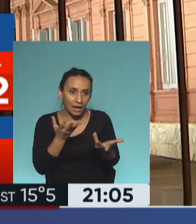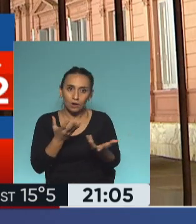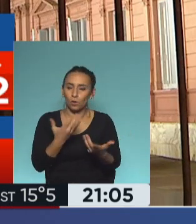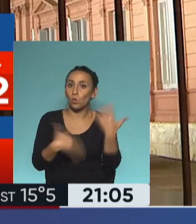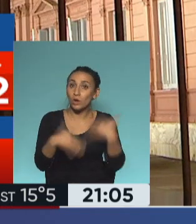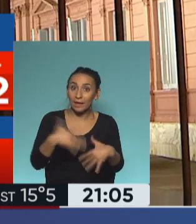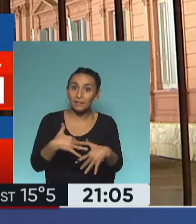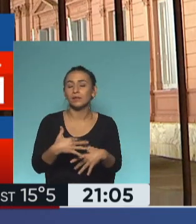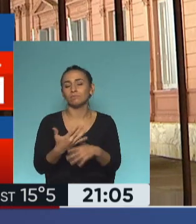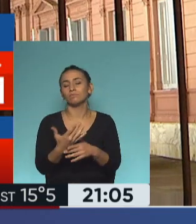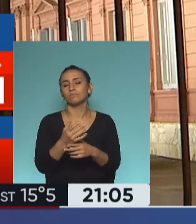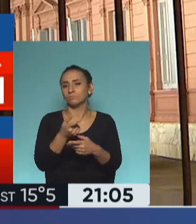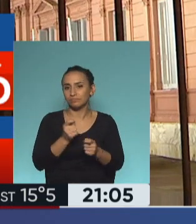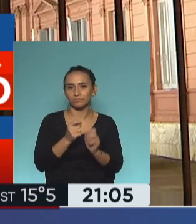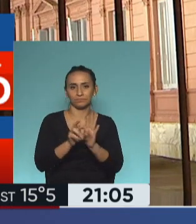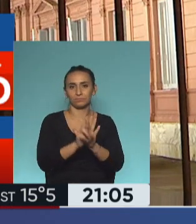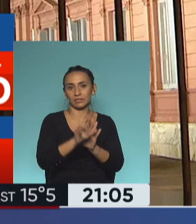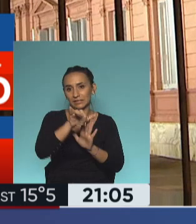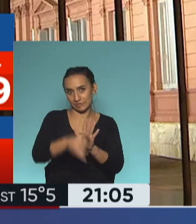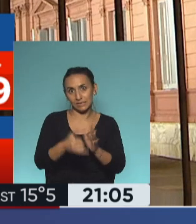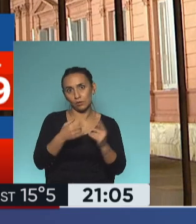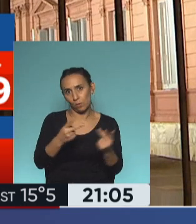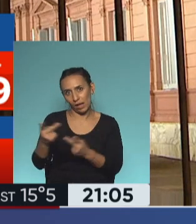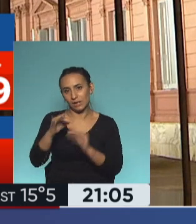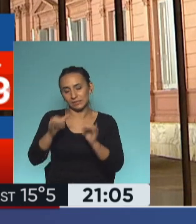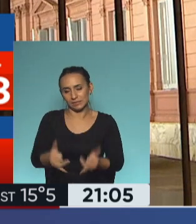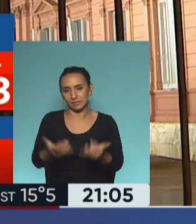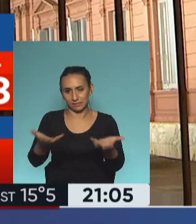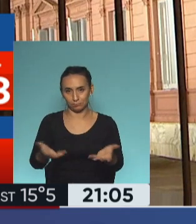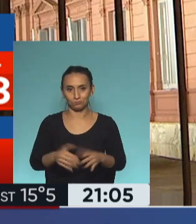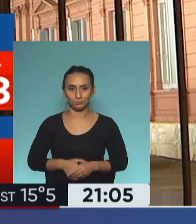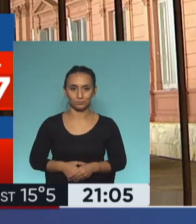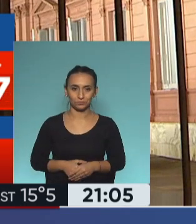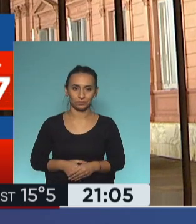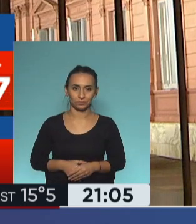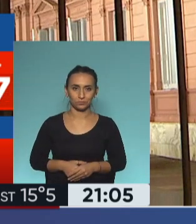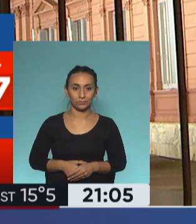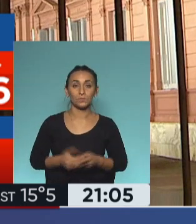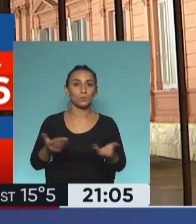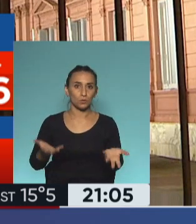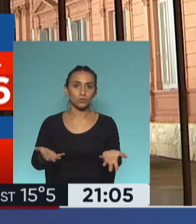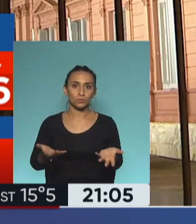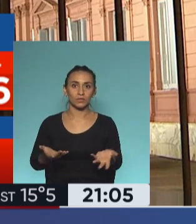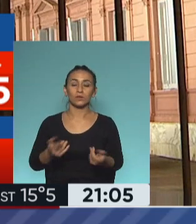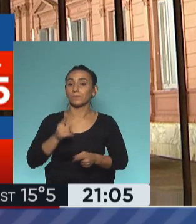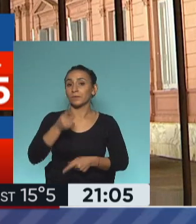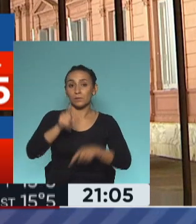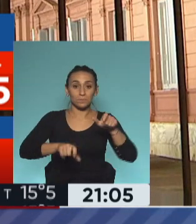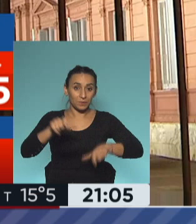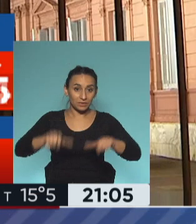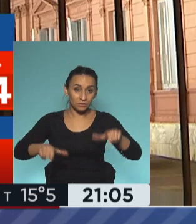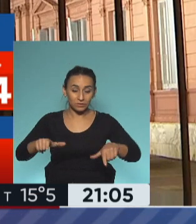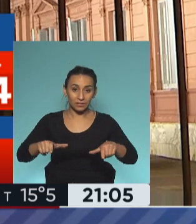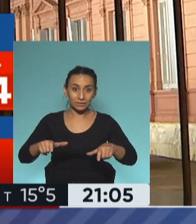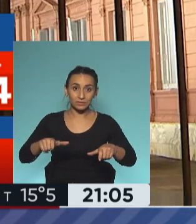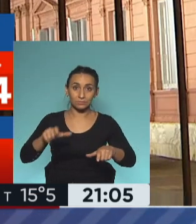importante, pueden circular durante estos días de confinamiento. Por supuesto, también las personas afectadas a la realización